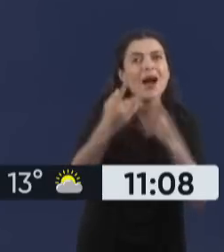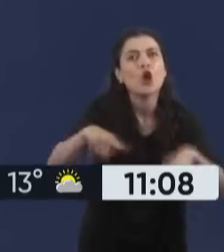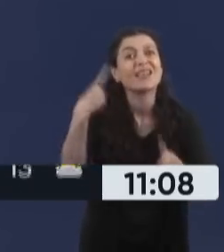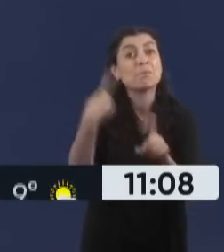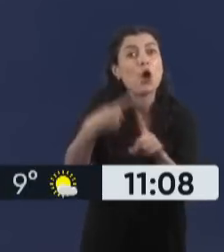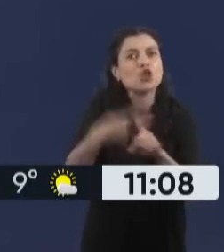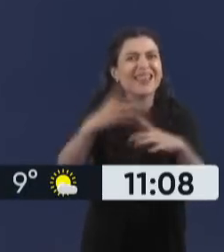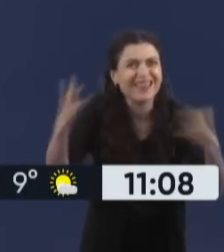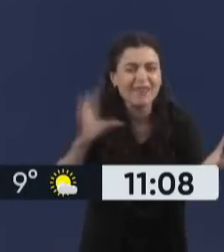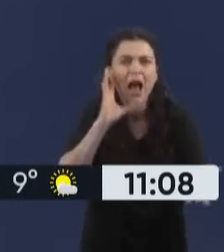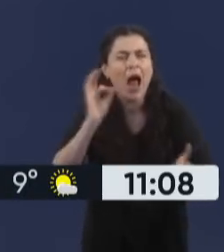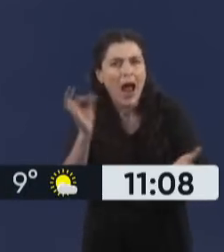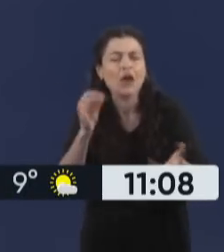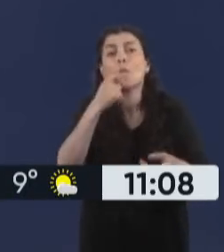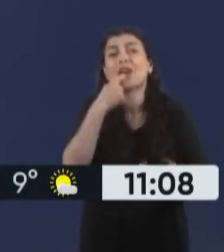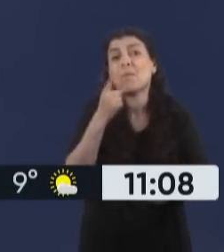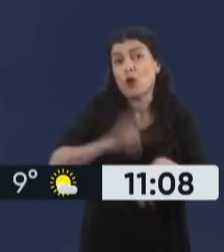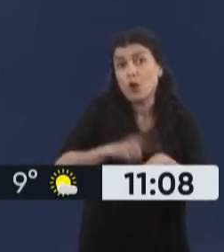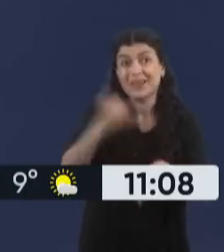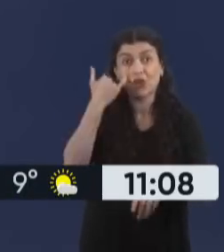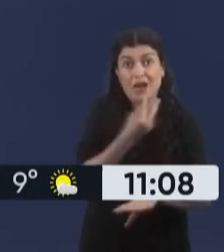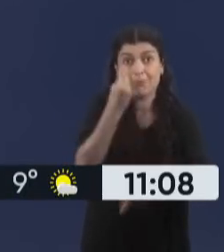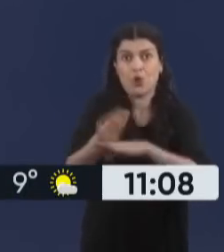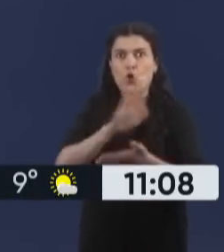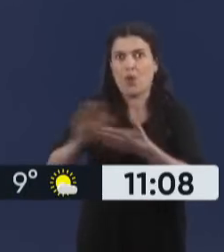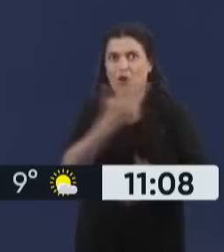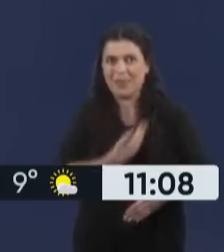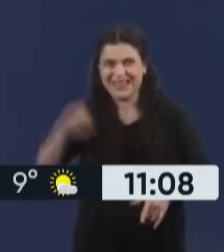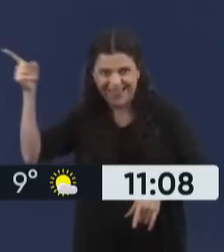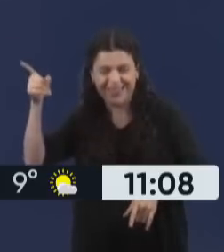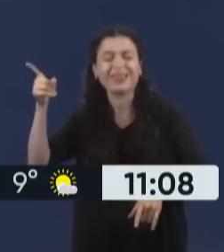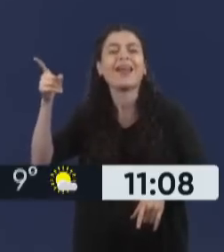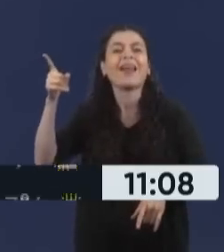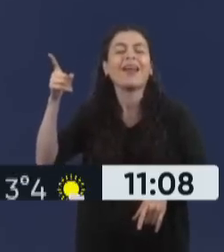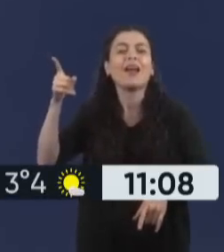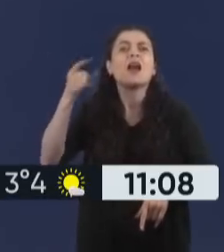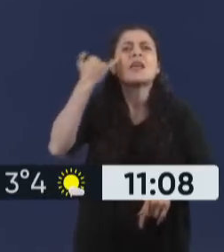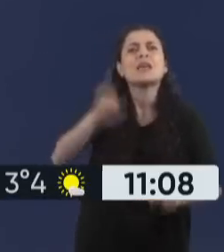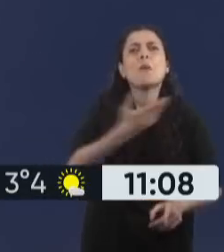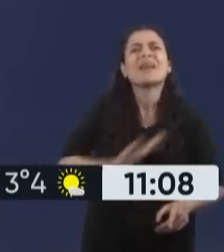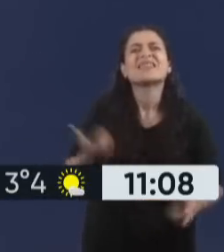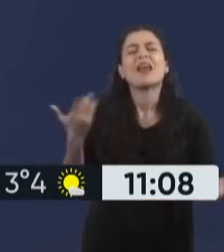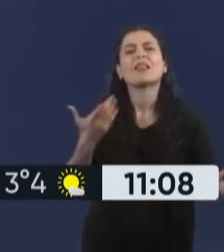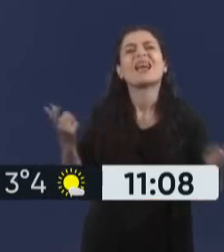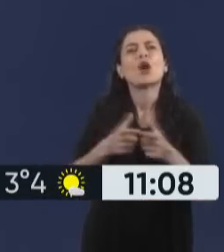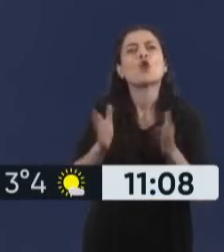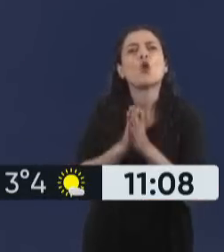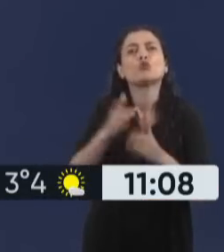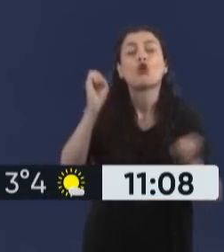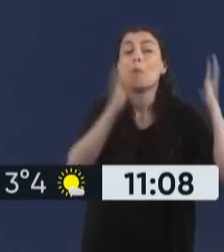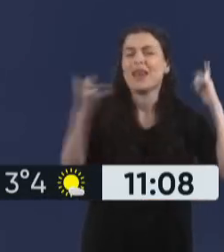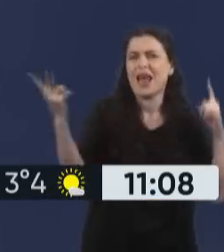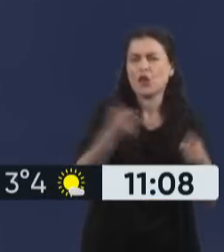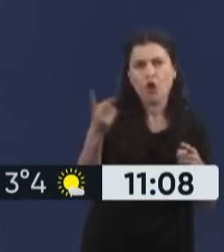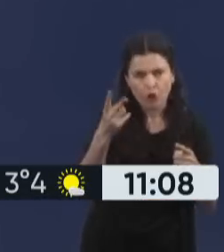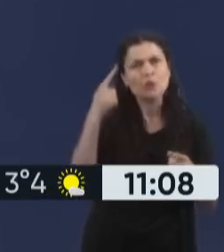pueda pasar con la visión que tiene el presidente electo de Estados Unidos y el presidente argentino que se va a encontrar con él. Le pregunto puntualmente